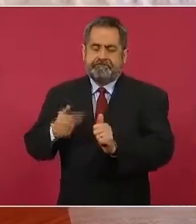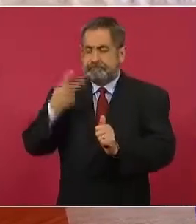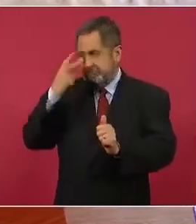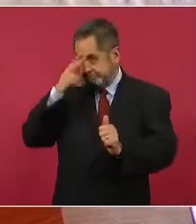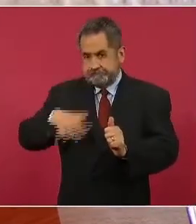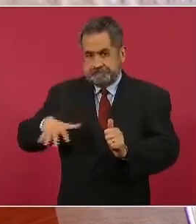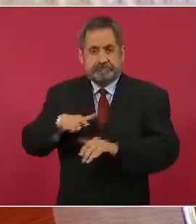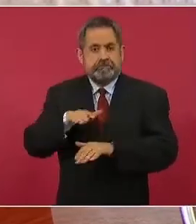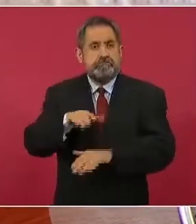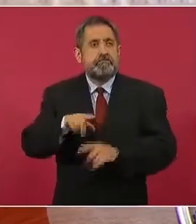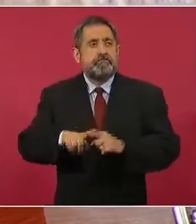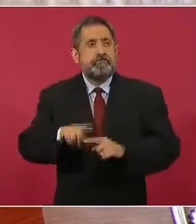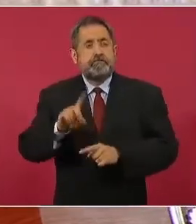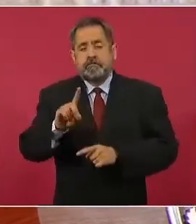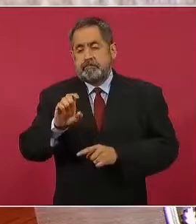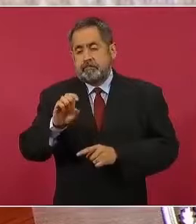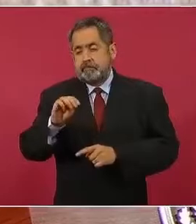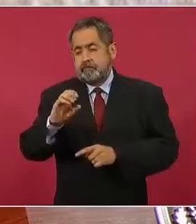de casillas.